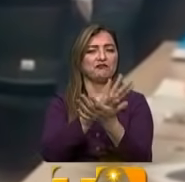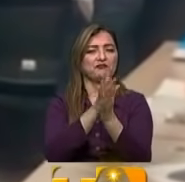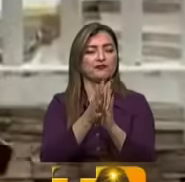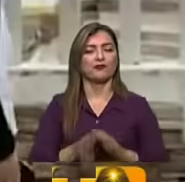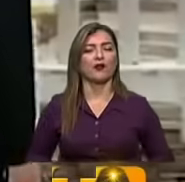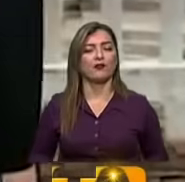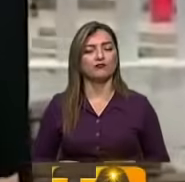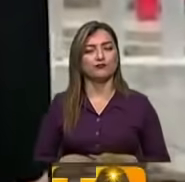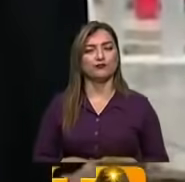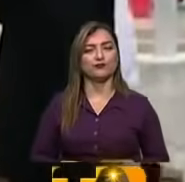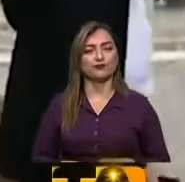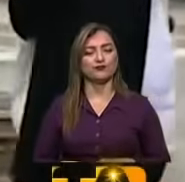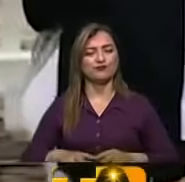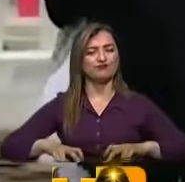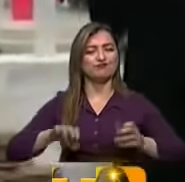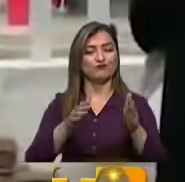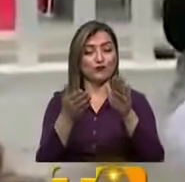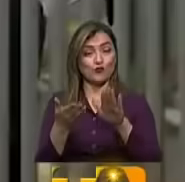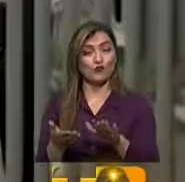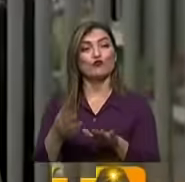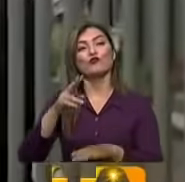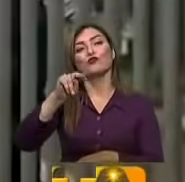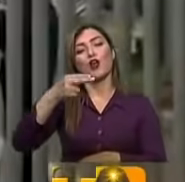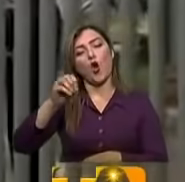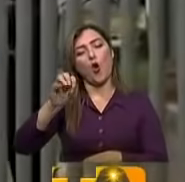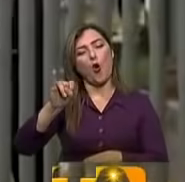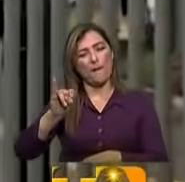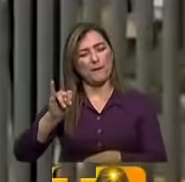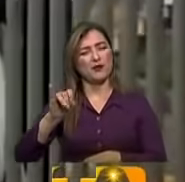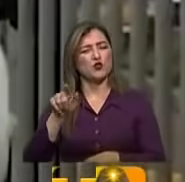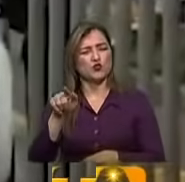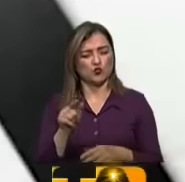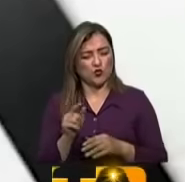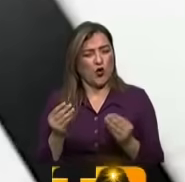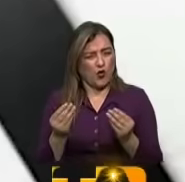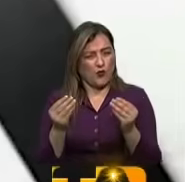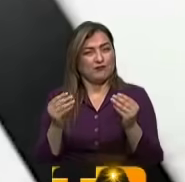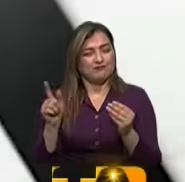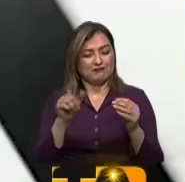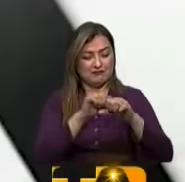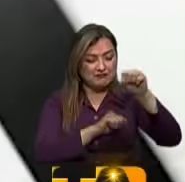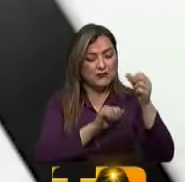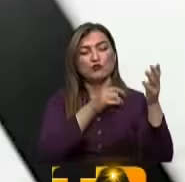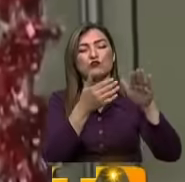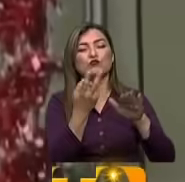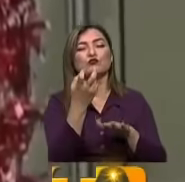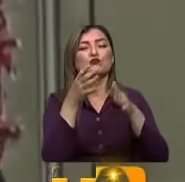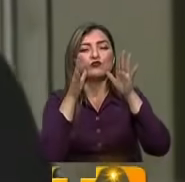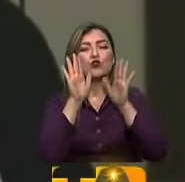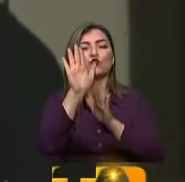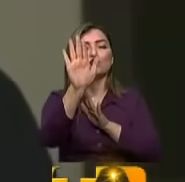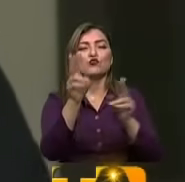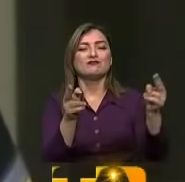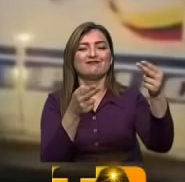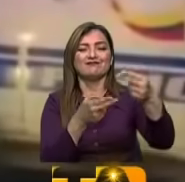de captura. Es investigado por la muerte de Naomi Arcentales, la joven manabita a quien hallaron muerta el pasado 12 de diciembre en